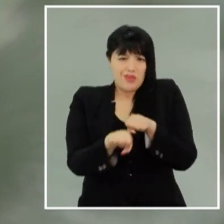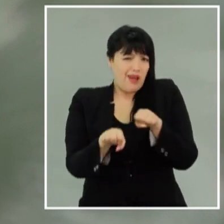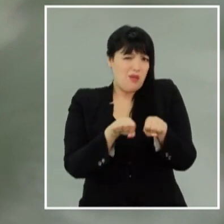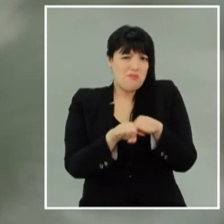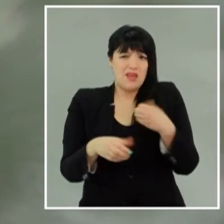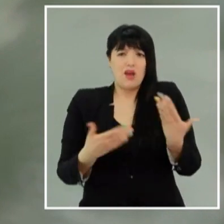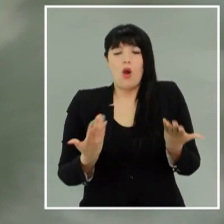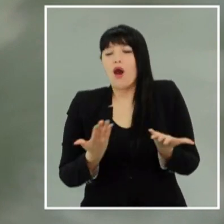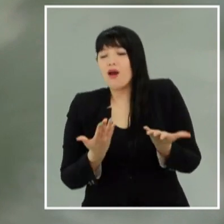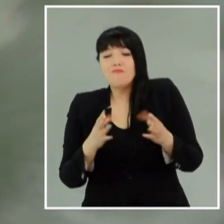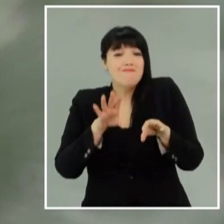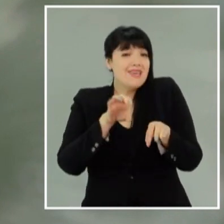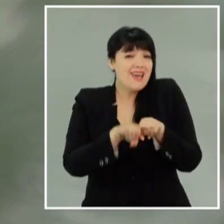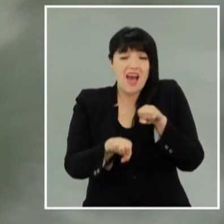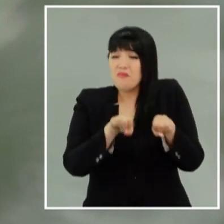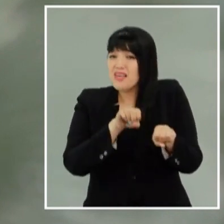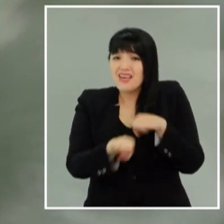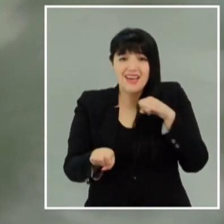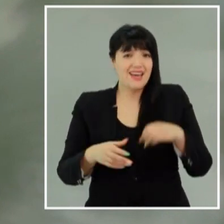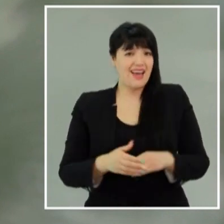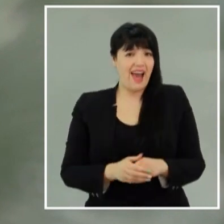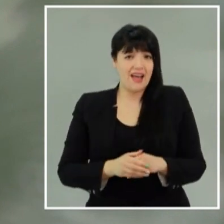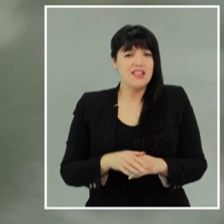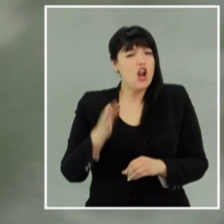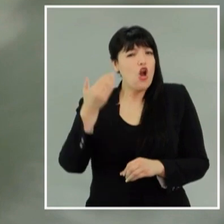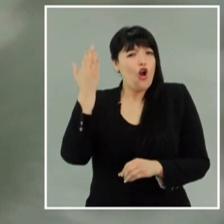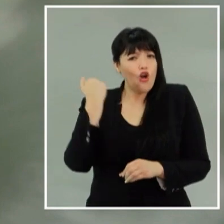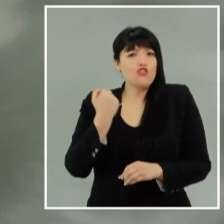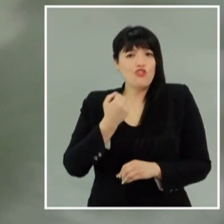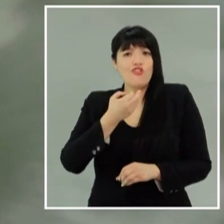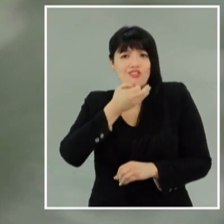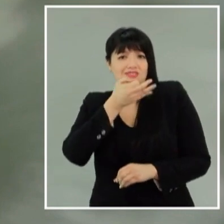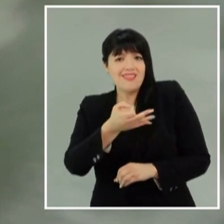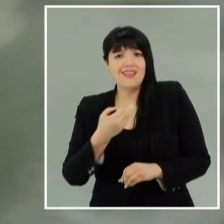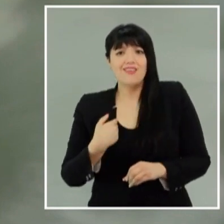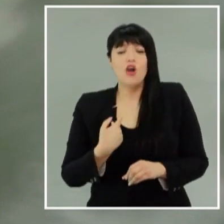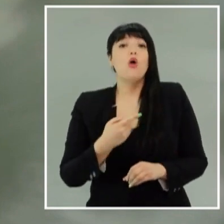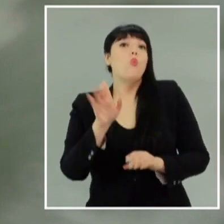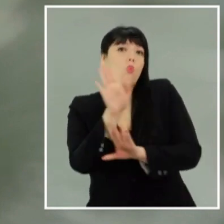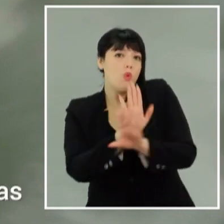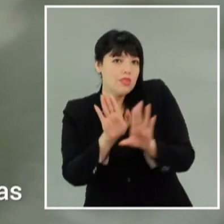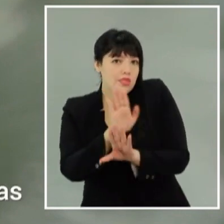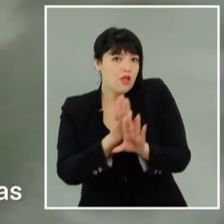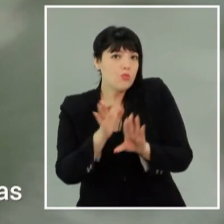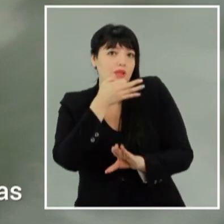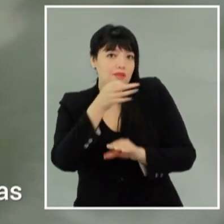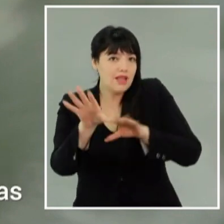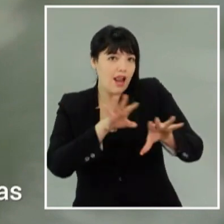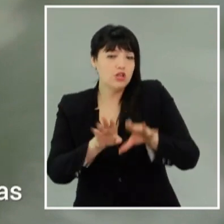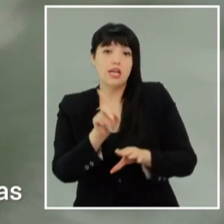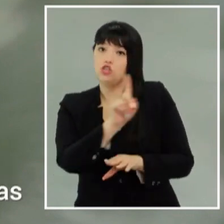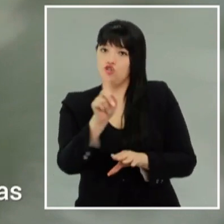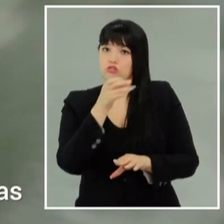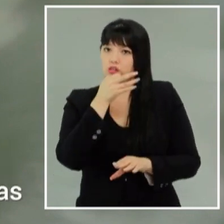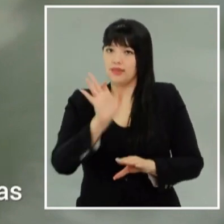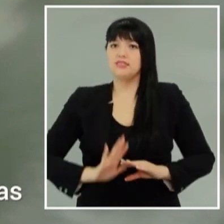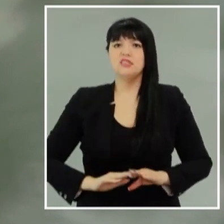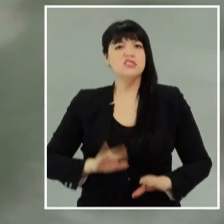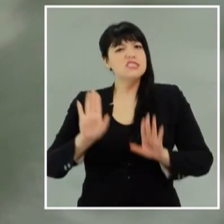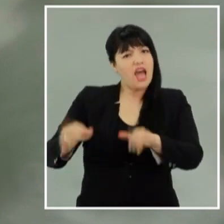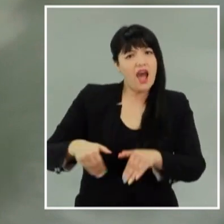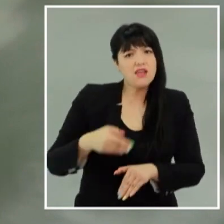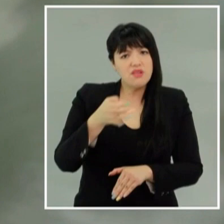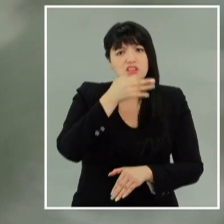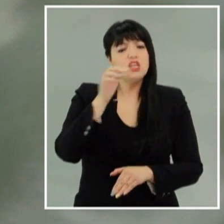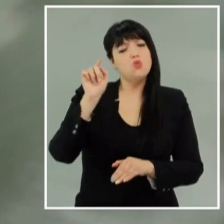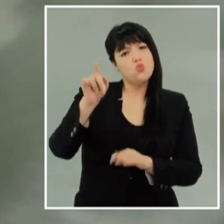Y quedó picada Mariana, pero quedó pica, pica. ¿Viste que está picada el otro día que le dije, oye Mariana, ten cuidado cómo se